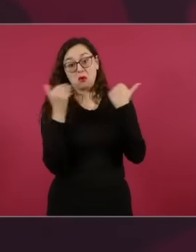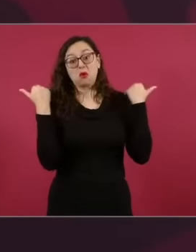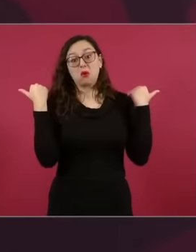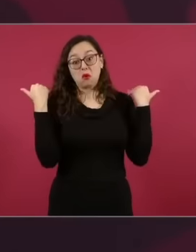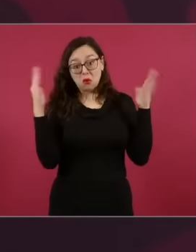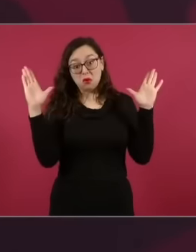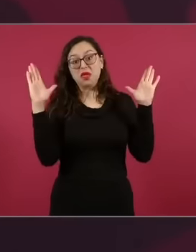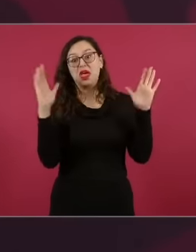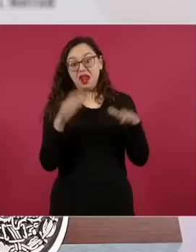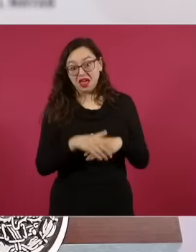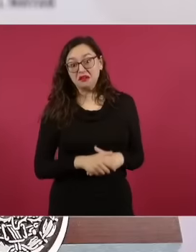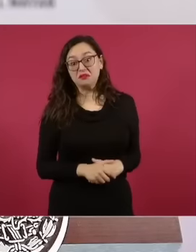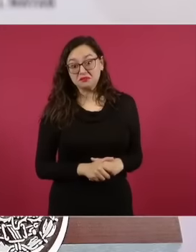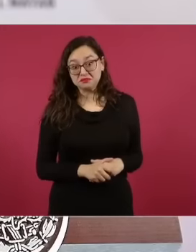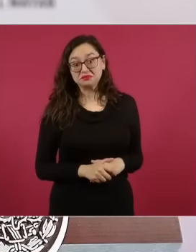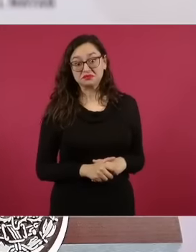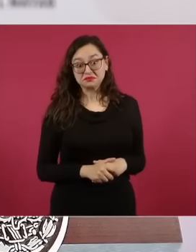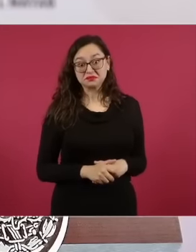y a otros no?